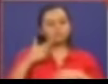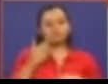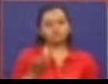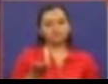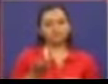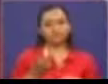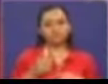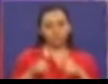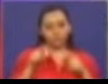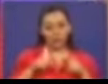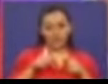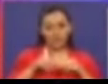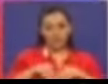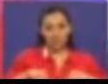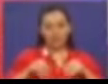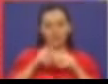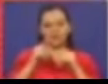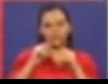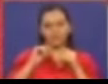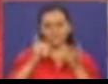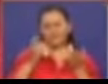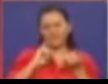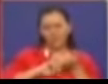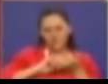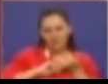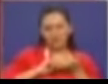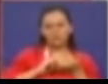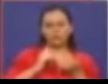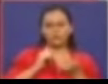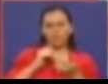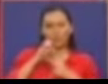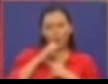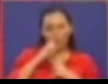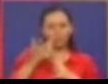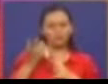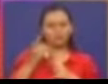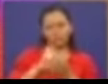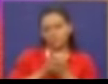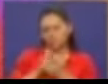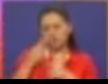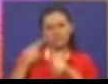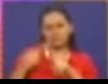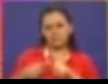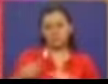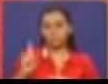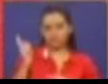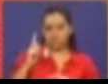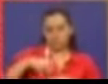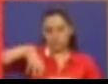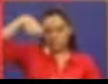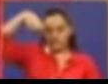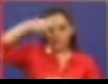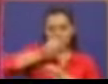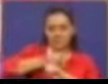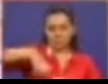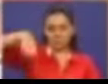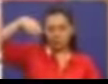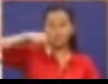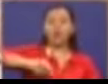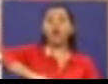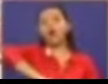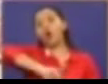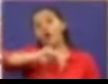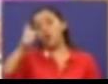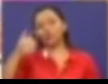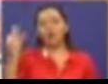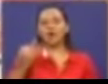que puede tener la tierra. Hongos, gusanos, etcétera. Y aumenta la productividad. Y también está el sistema de plantas madres. Son plantas en macetas de